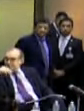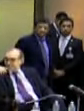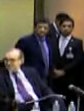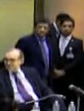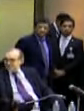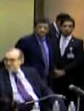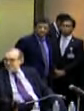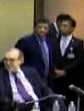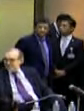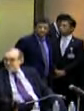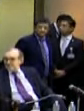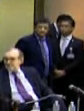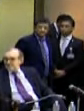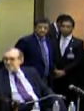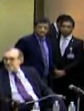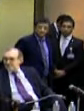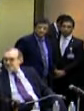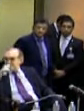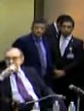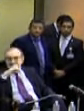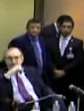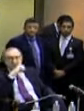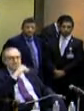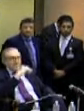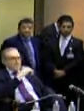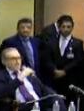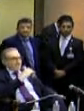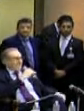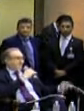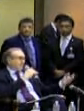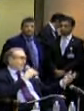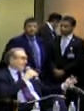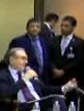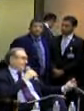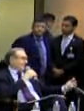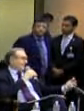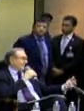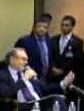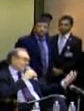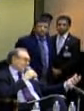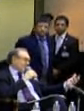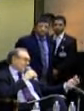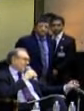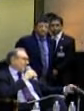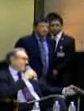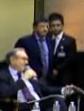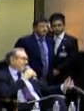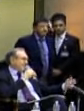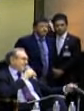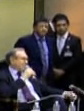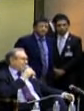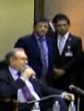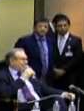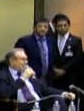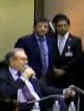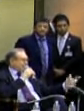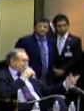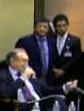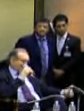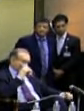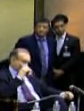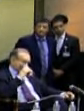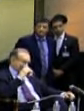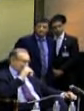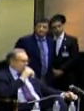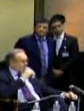Adelante, cónsul Sada. Palabra. Gracias. Agradezco, señor exgobernador, senador Romero Hicks,